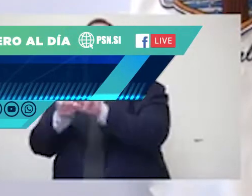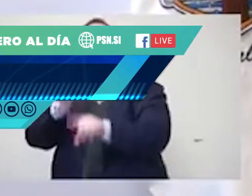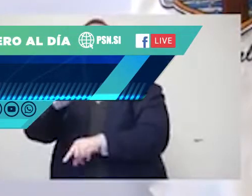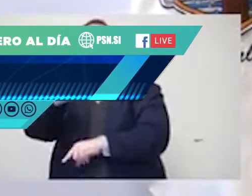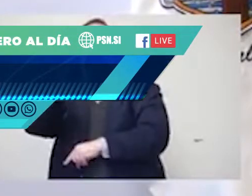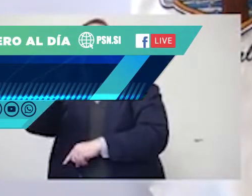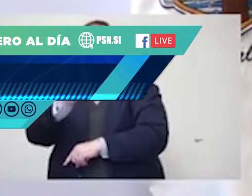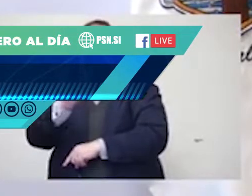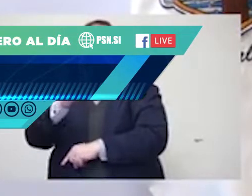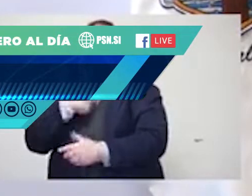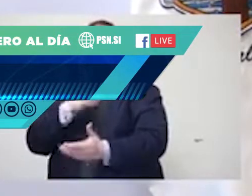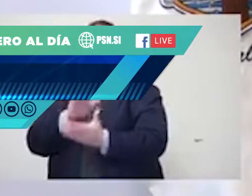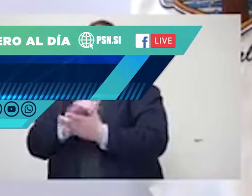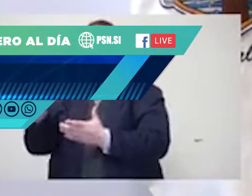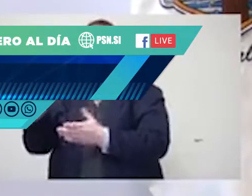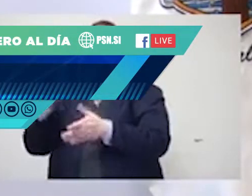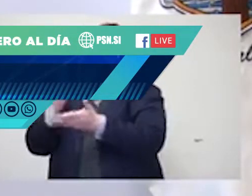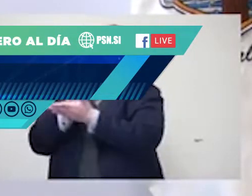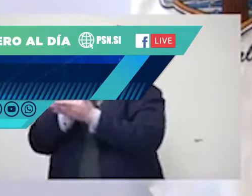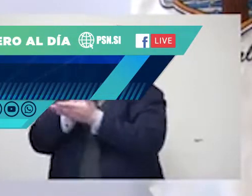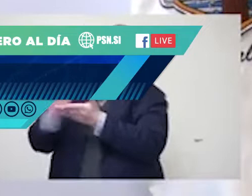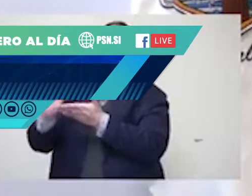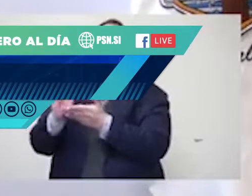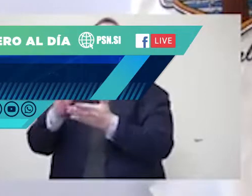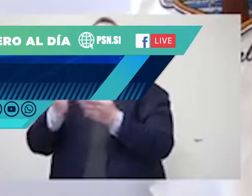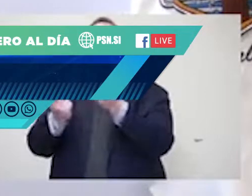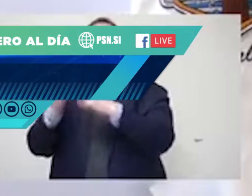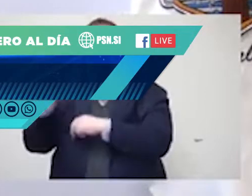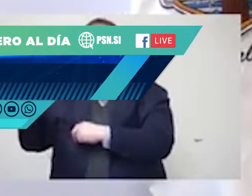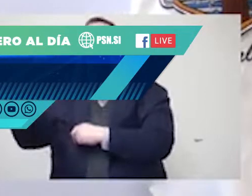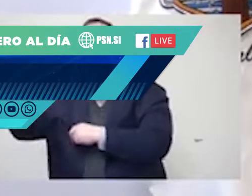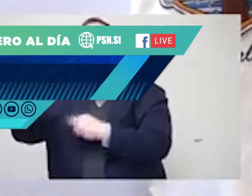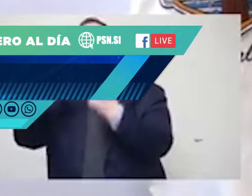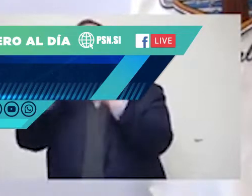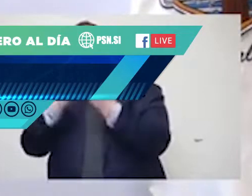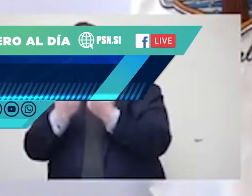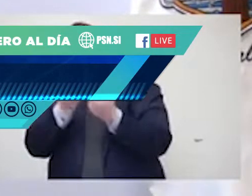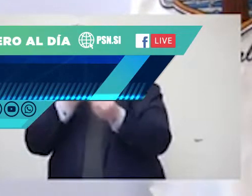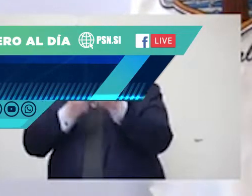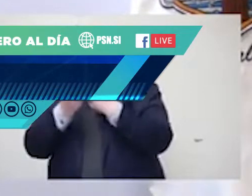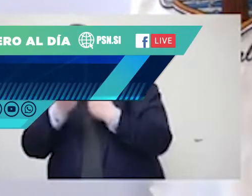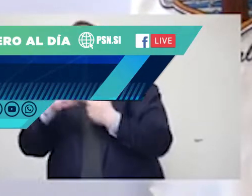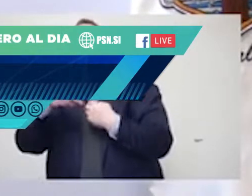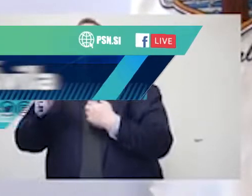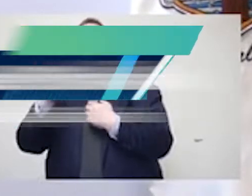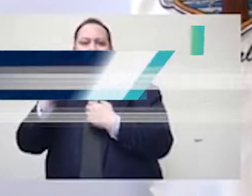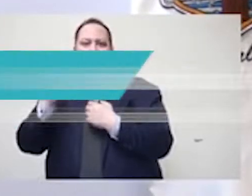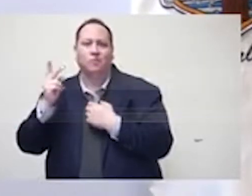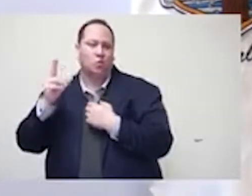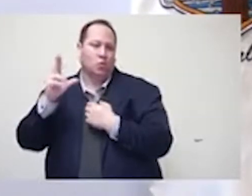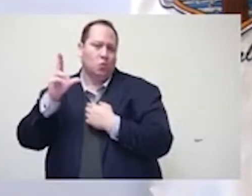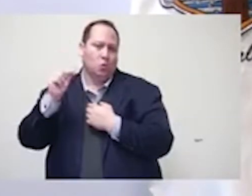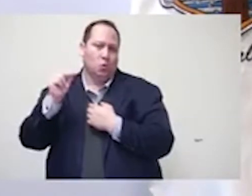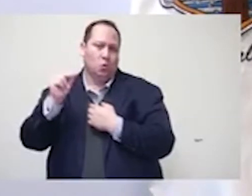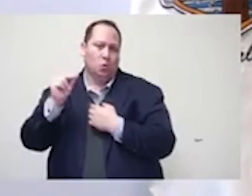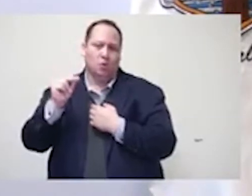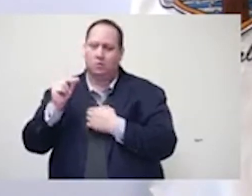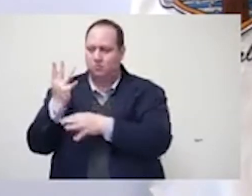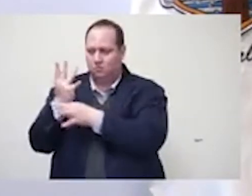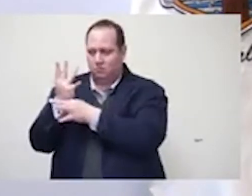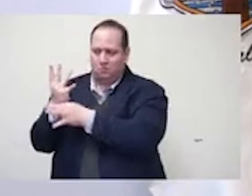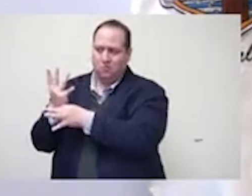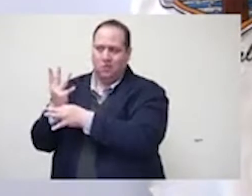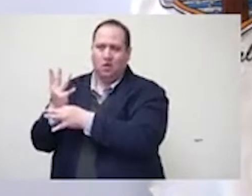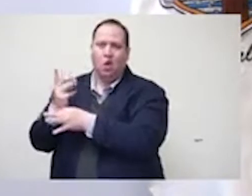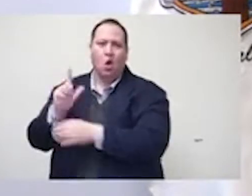de No pues no nos nos acompañó en algunas de las reuniones decenas y demás pero no fue a cargo